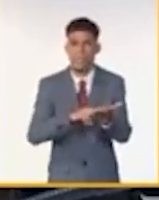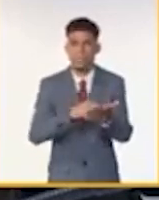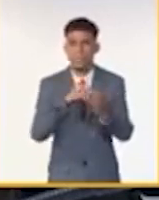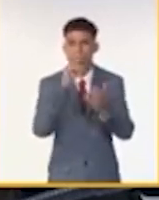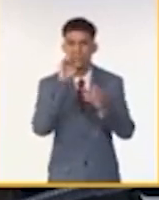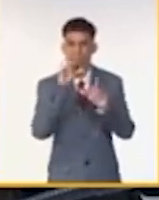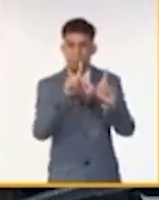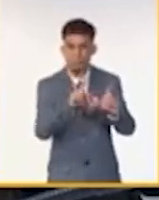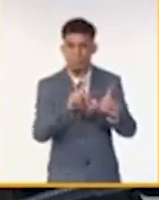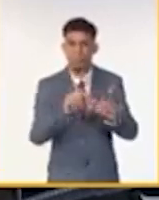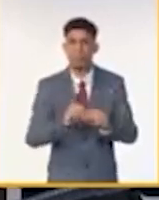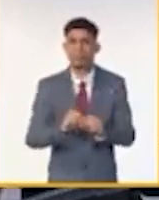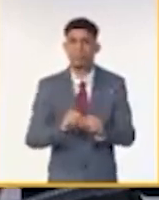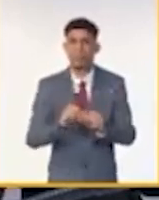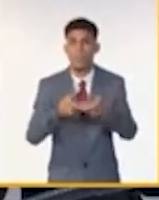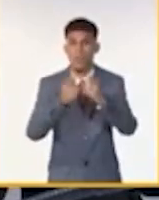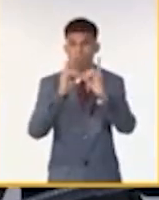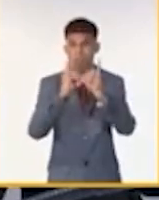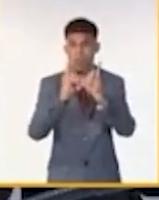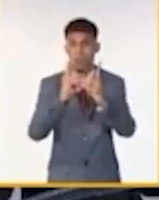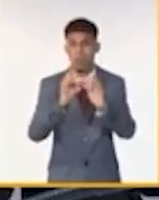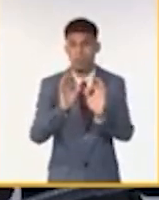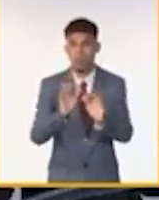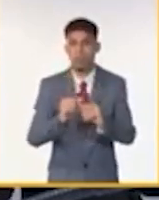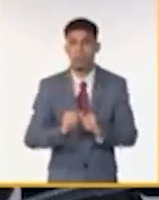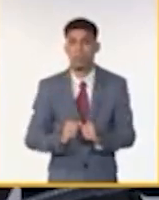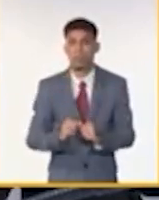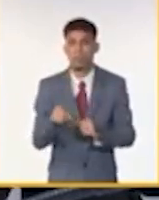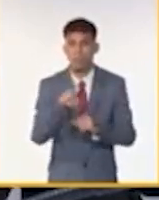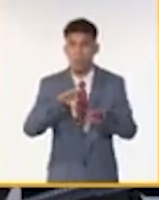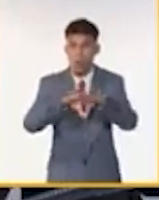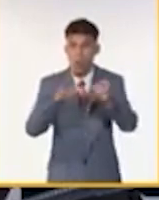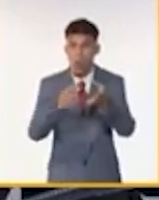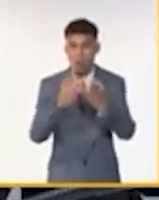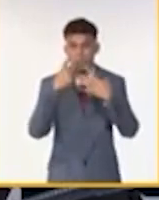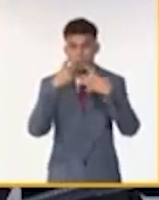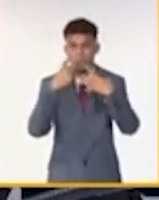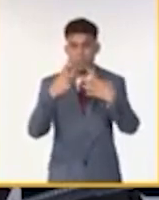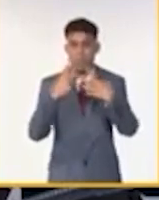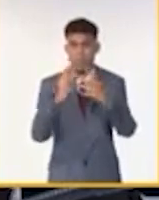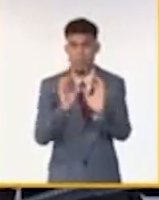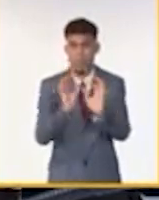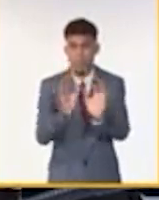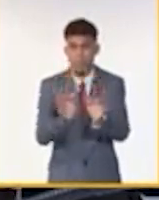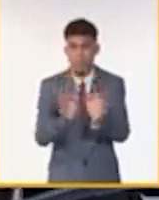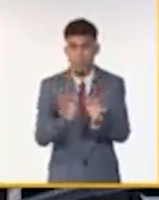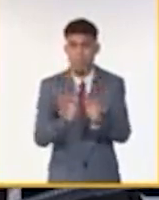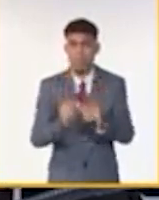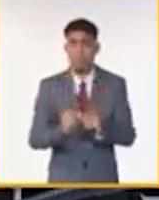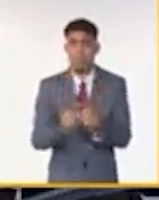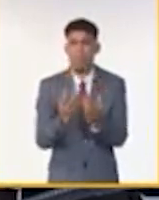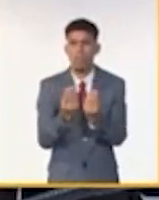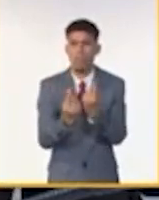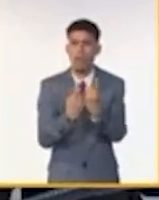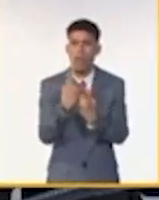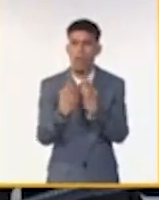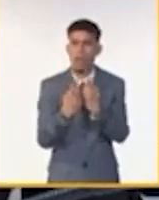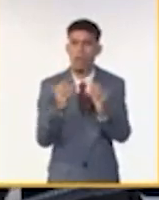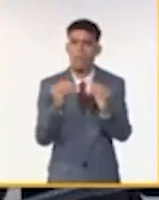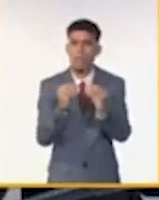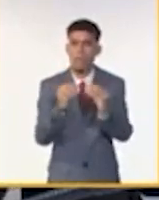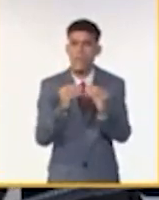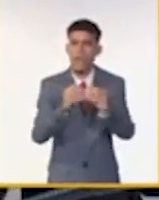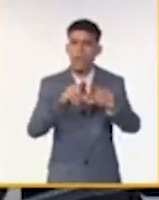atendiendo a la importancia de que las mismas eh se manifestaron Y además que muchas de ellas tienen que ver con contenidos